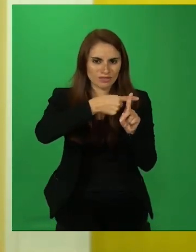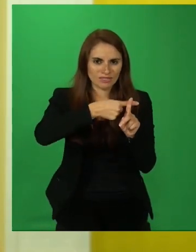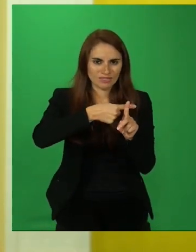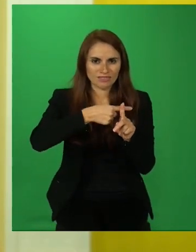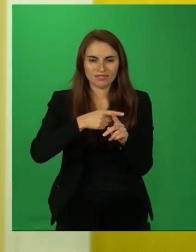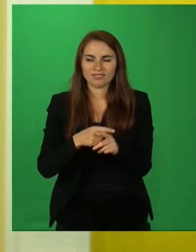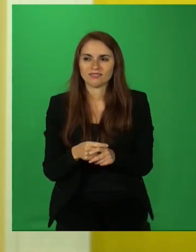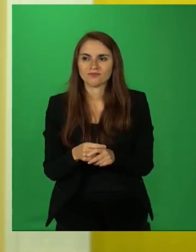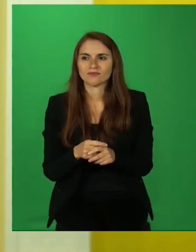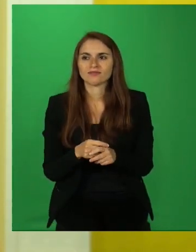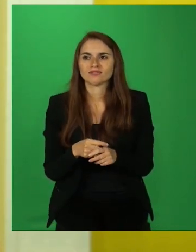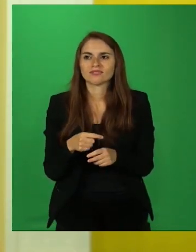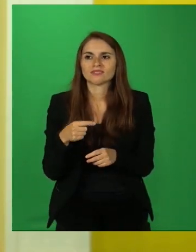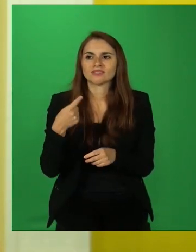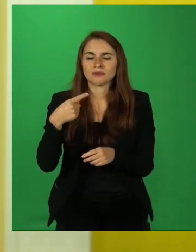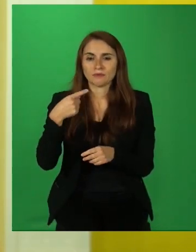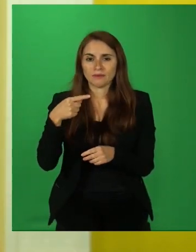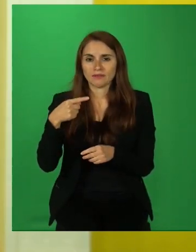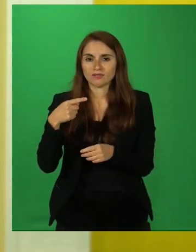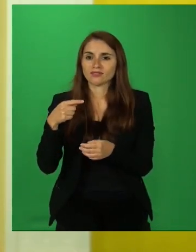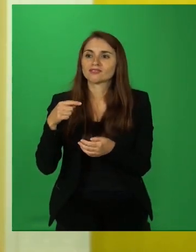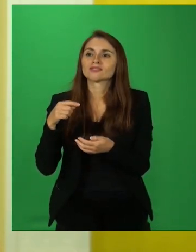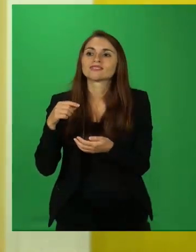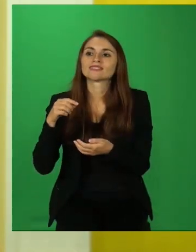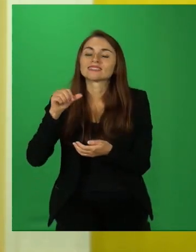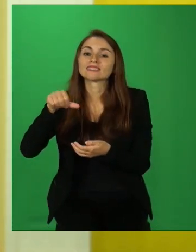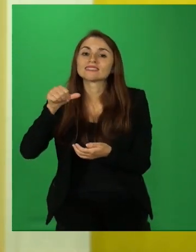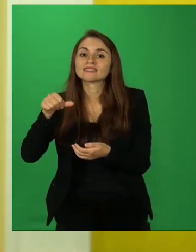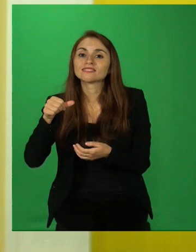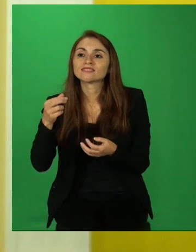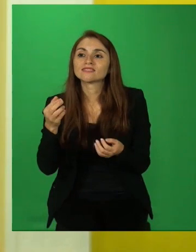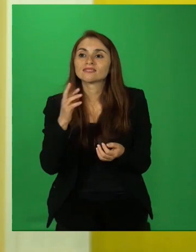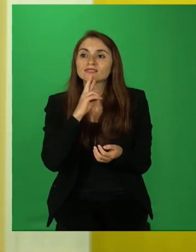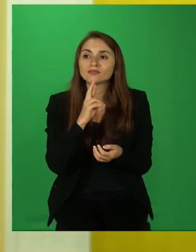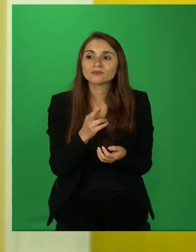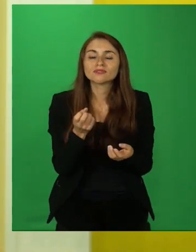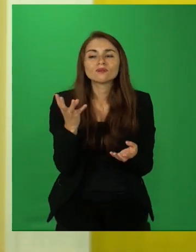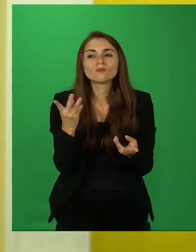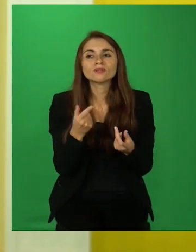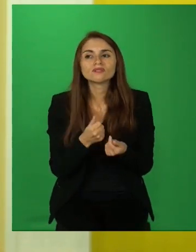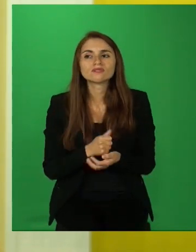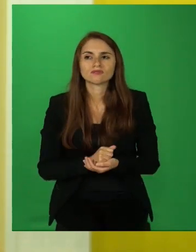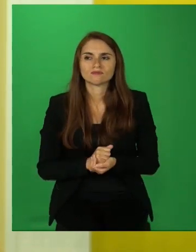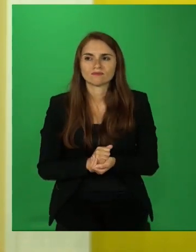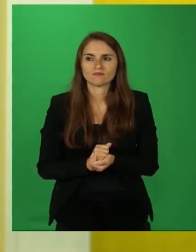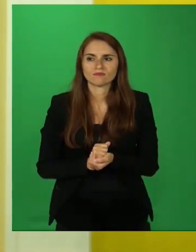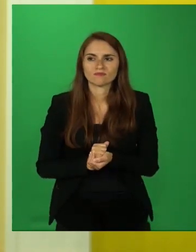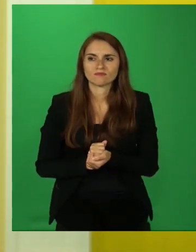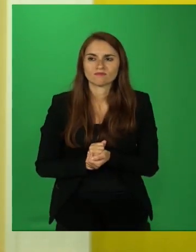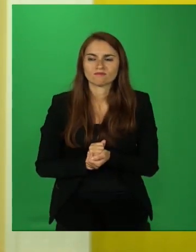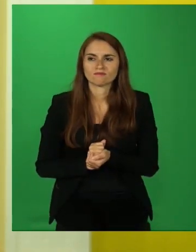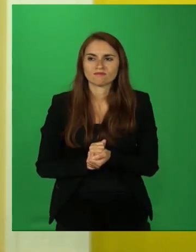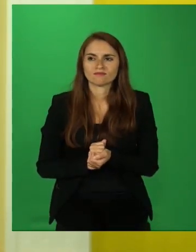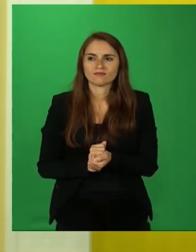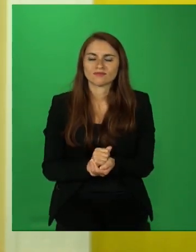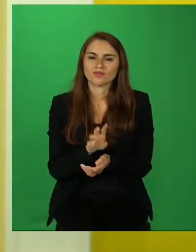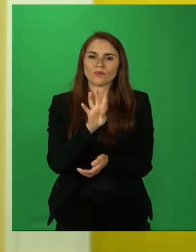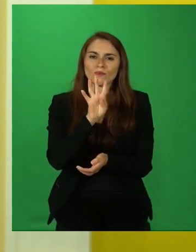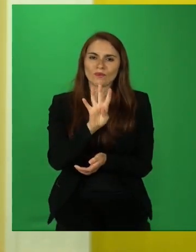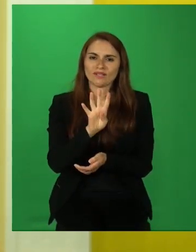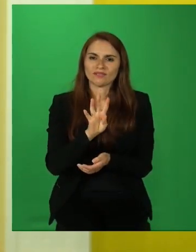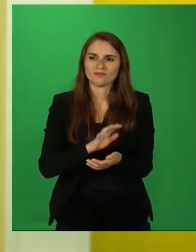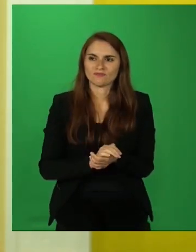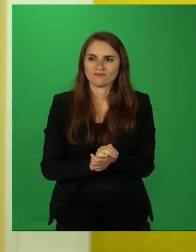deuda alcancé a pagar mi deuda claro y me quedo hasta vuelto cuanto me quedo entonces de saldo 4